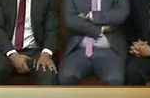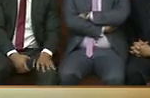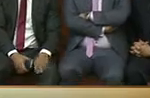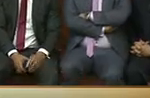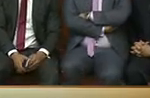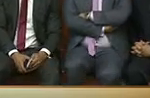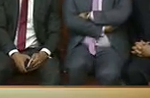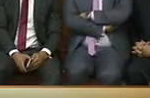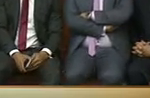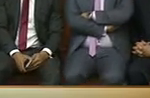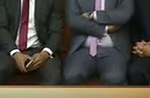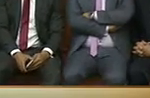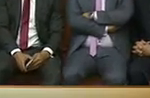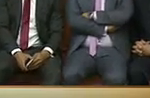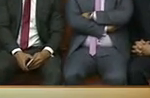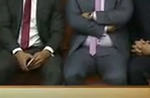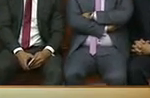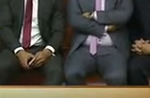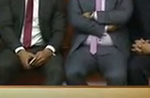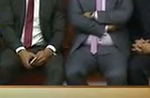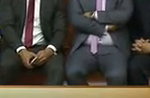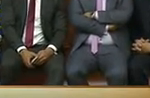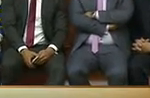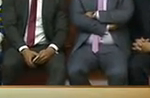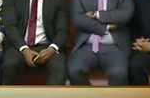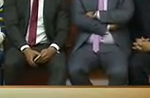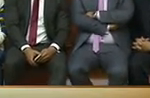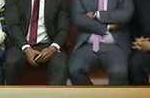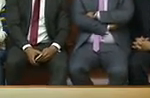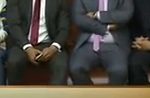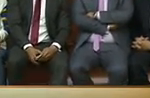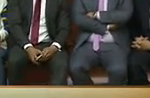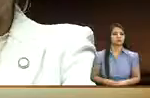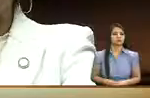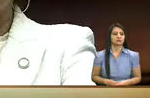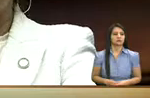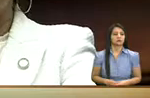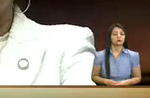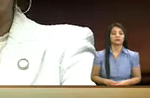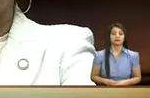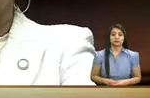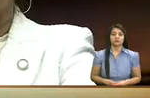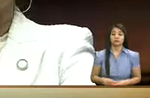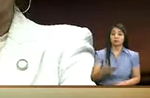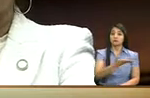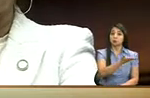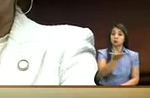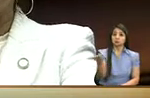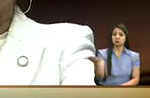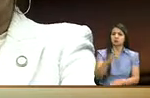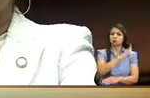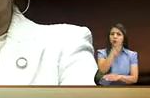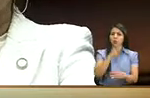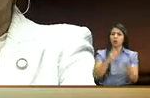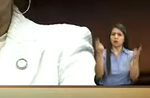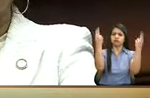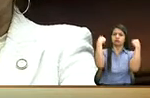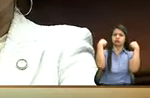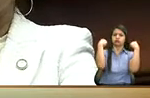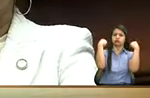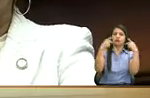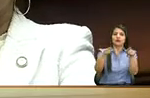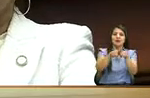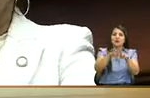Ustedes son de los que nunca se rinden, como nunca se rindieron los forjadores de